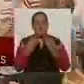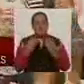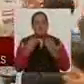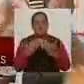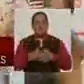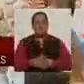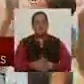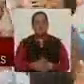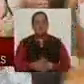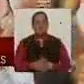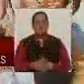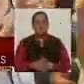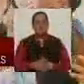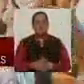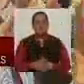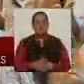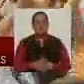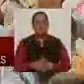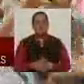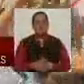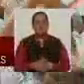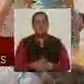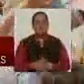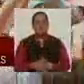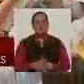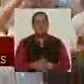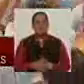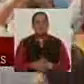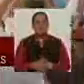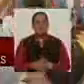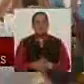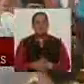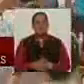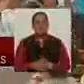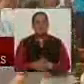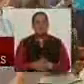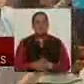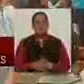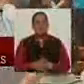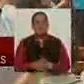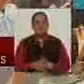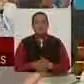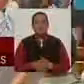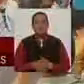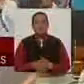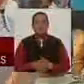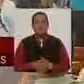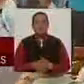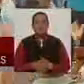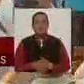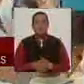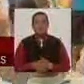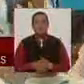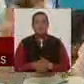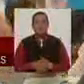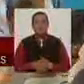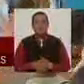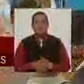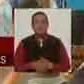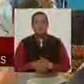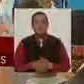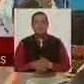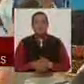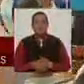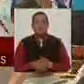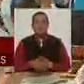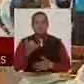cierre, chavate, mi monedo. Y a todo muy, a todo como a todo llegar. Ha sido entonces el mensaje